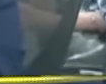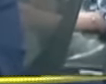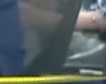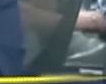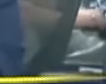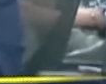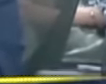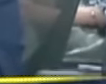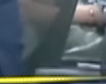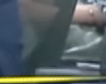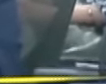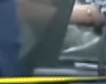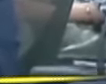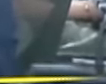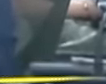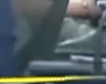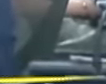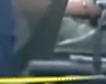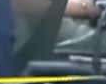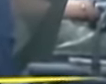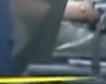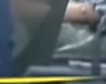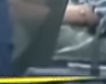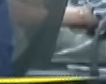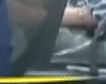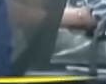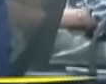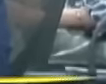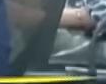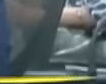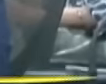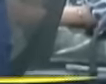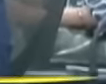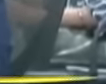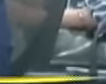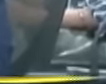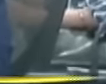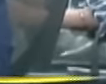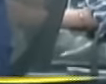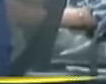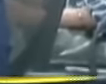de alimentación, agricultura, ciencia, tecnología,